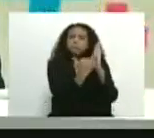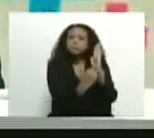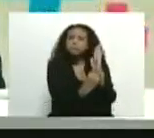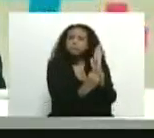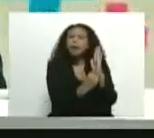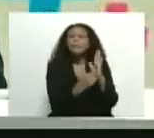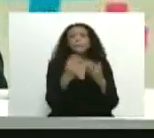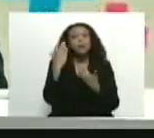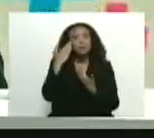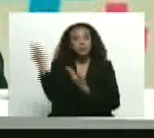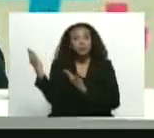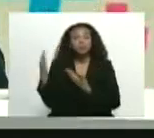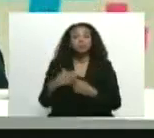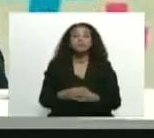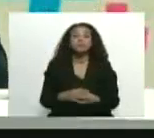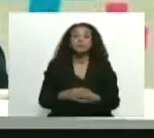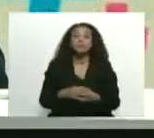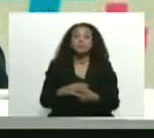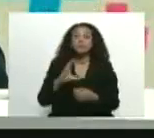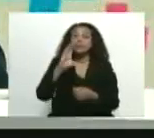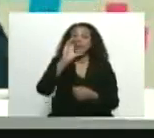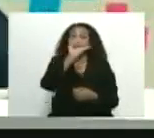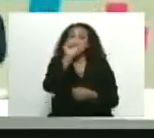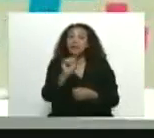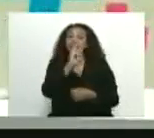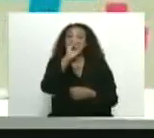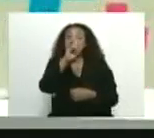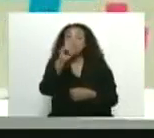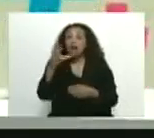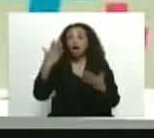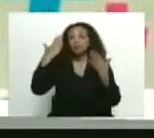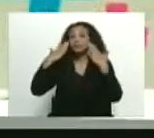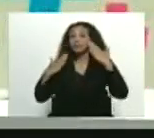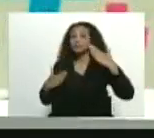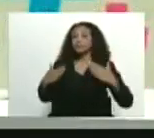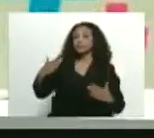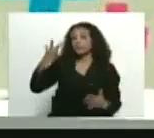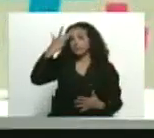vamos a escuchar a Cira. Cira, ¿qué tenemos hoy para la gente? Adelante.